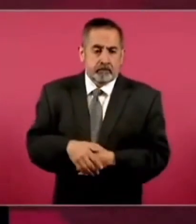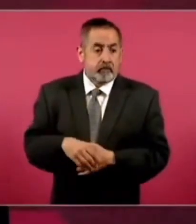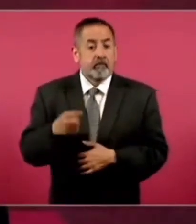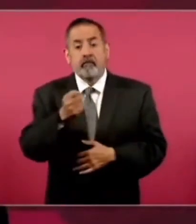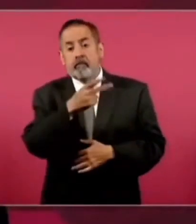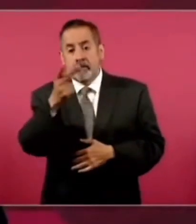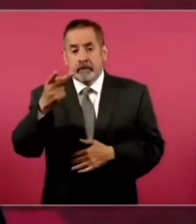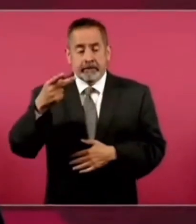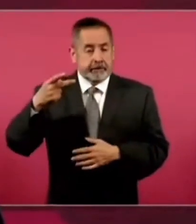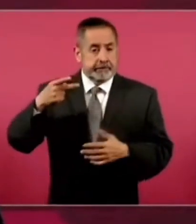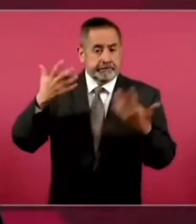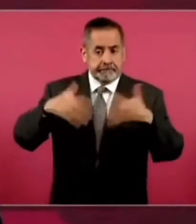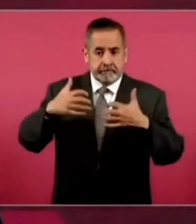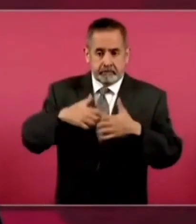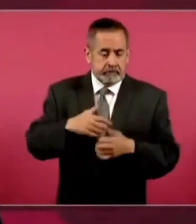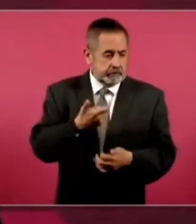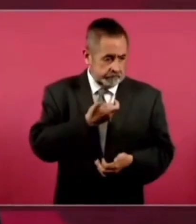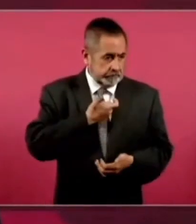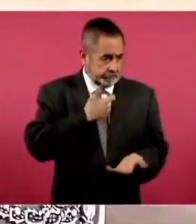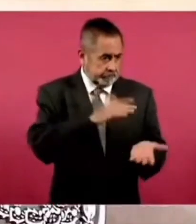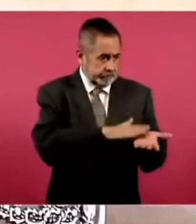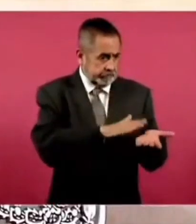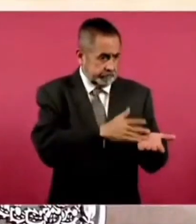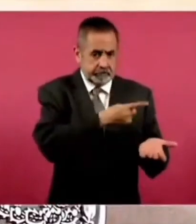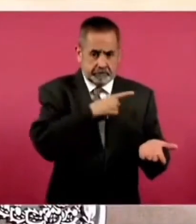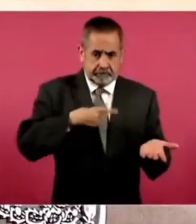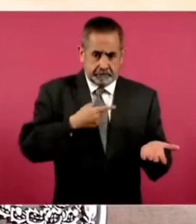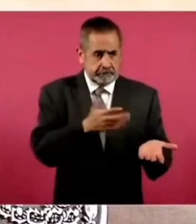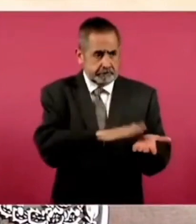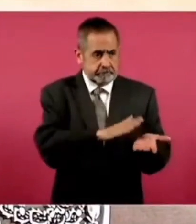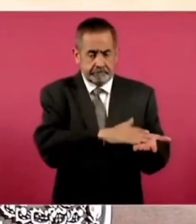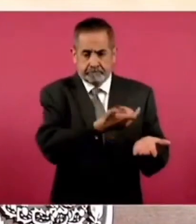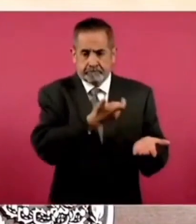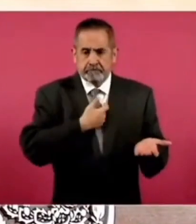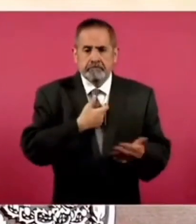proveedores que no han cobrado,